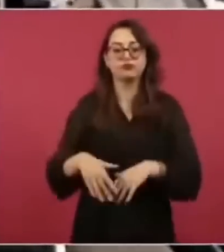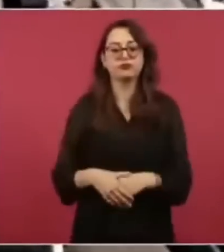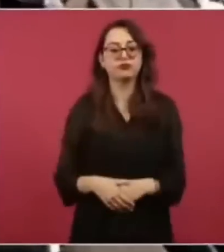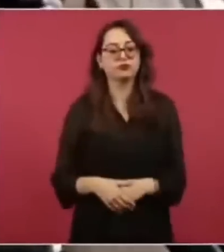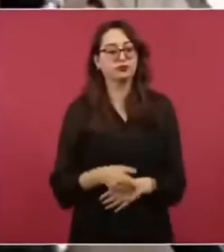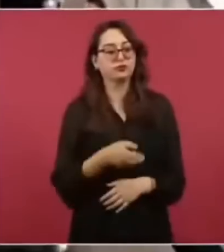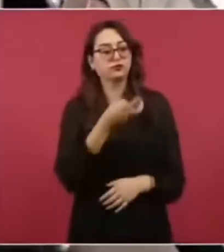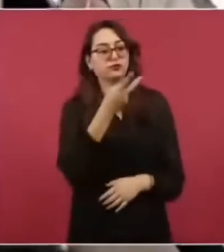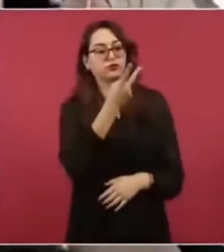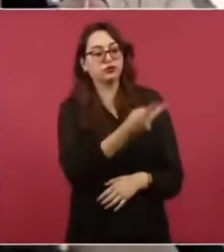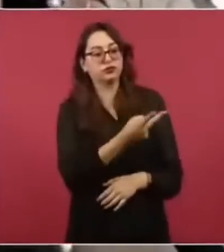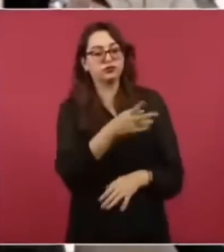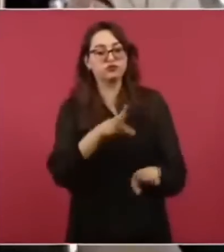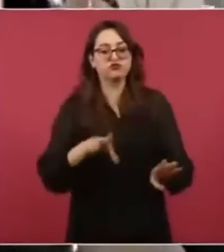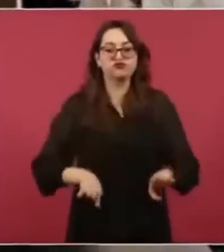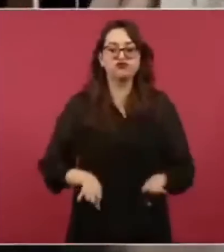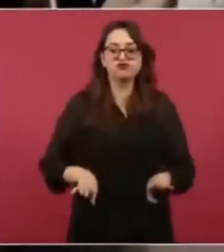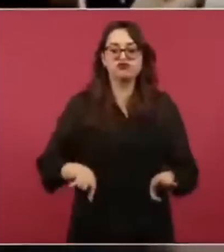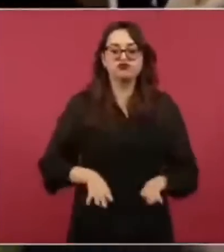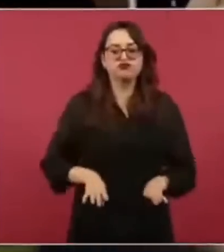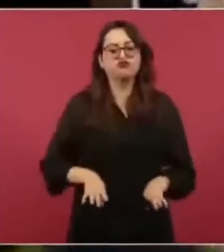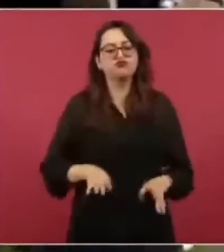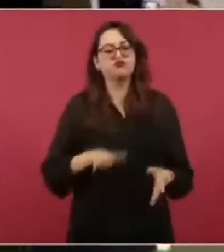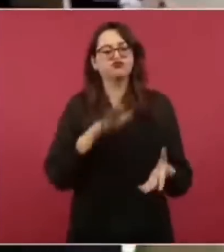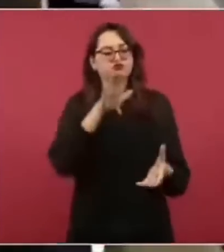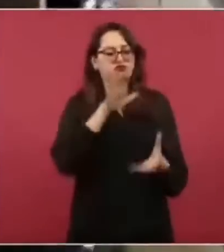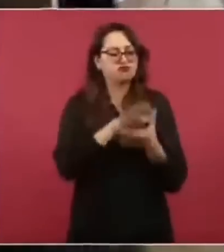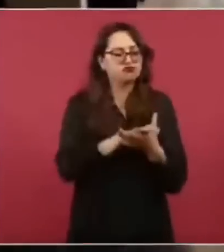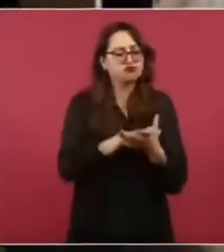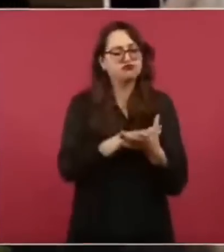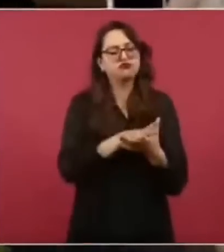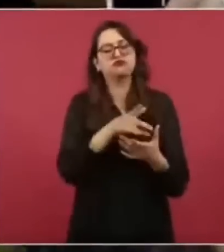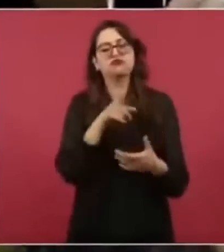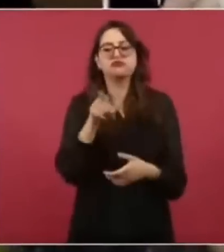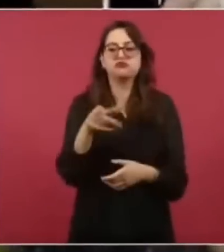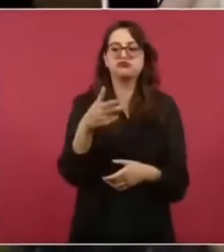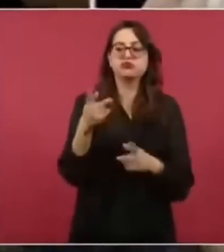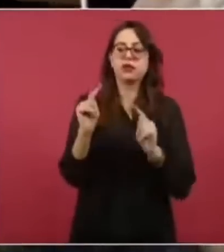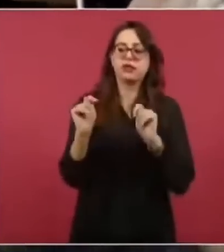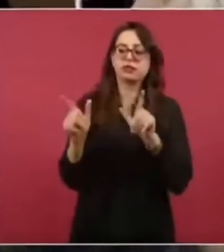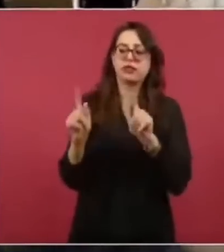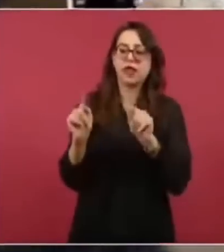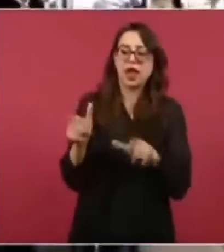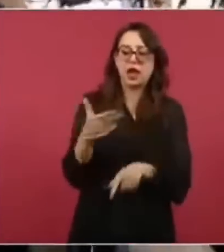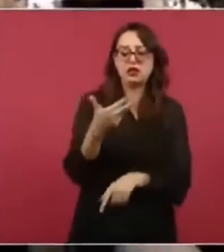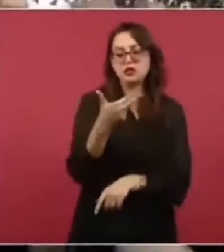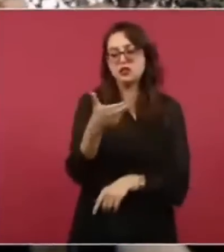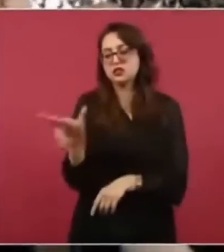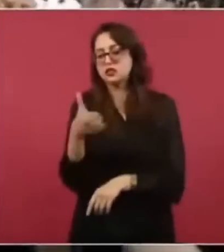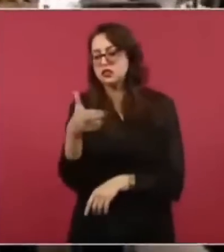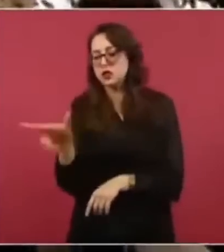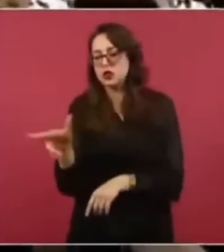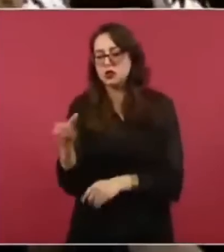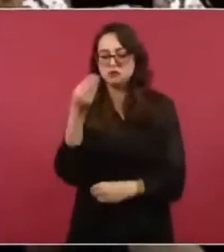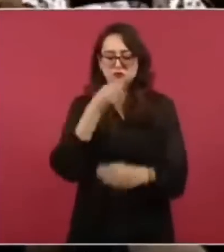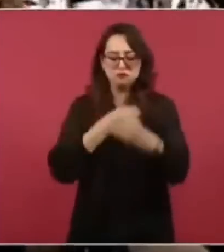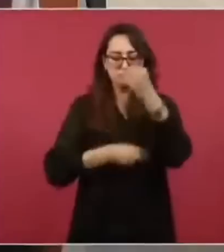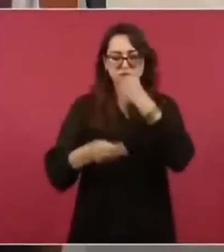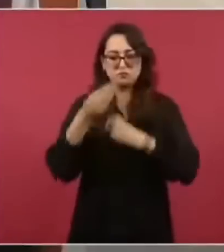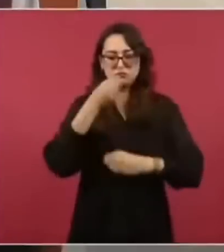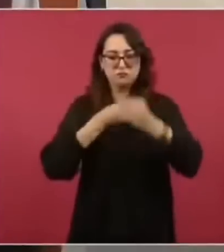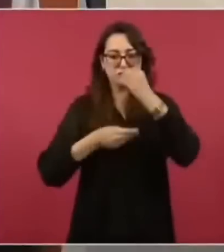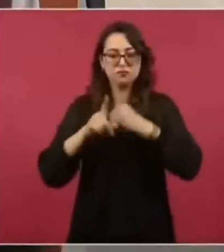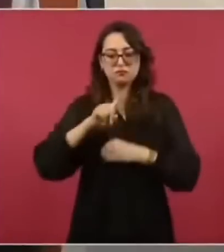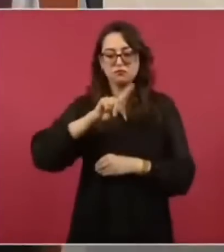cenó en un restaurante de Texas y dejó en la nota de pago un mensaje que